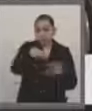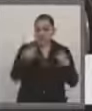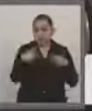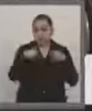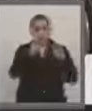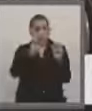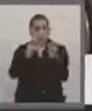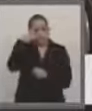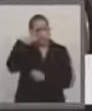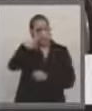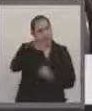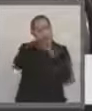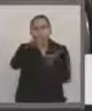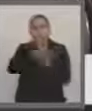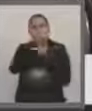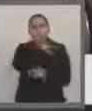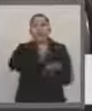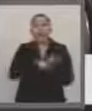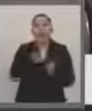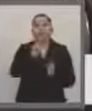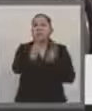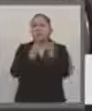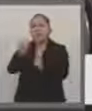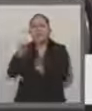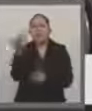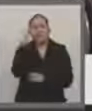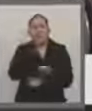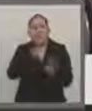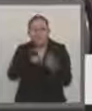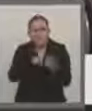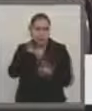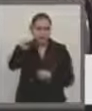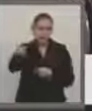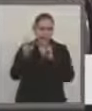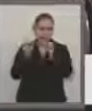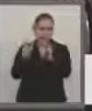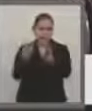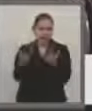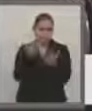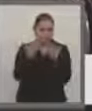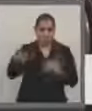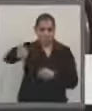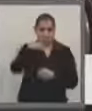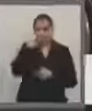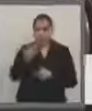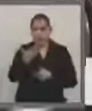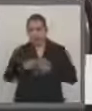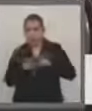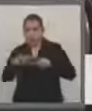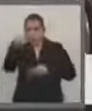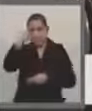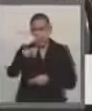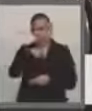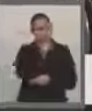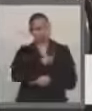específicamente este fraude se realizó en Chiapas, estén ocupándolo para comprar la presidencia de la República en el 2018. No lo vamos a permitir